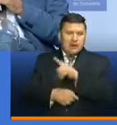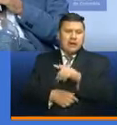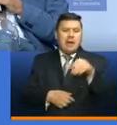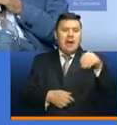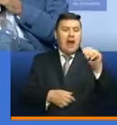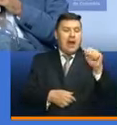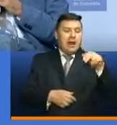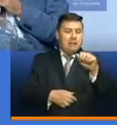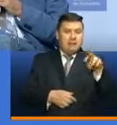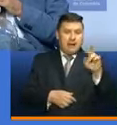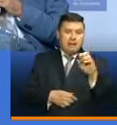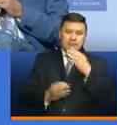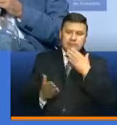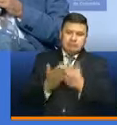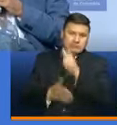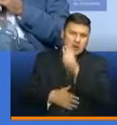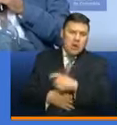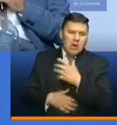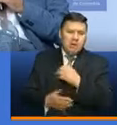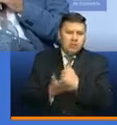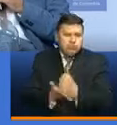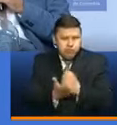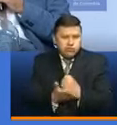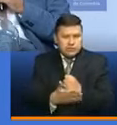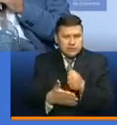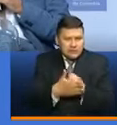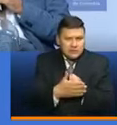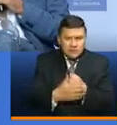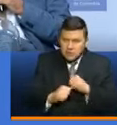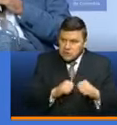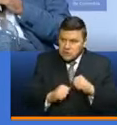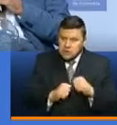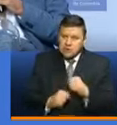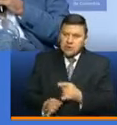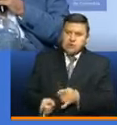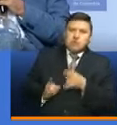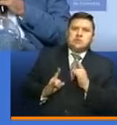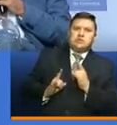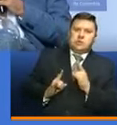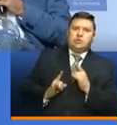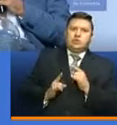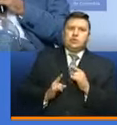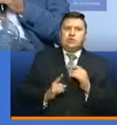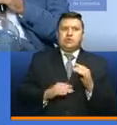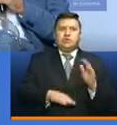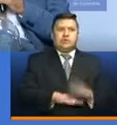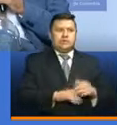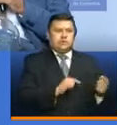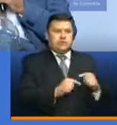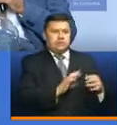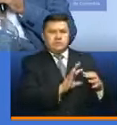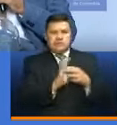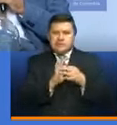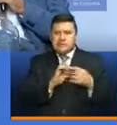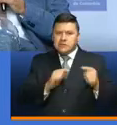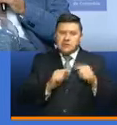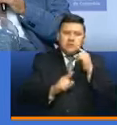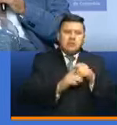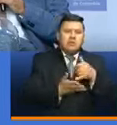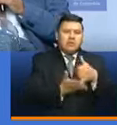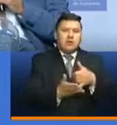María Muñoz, a quien agradecemos profundamente el empuje y el arranque y la inspiración que nos ha generado a todos, y por supuesto a